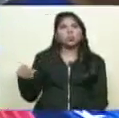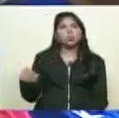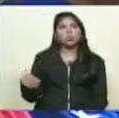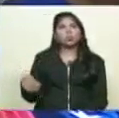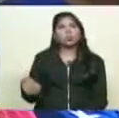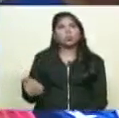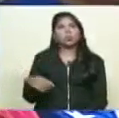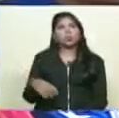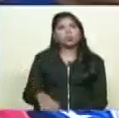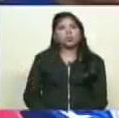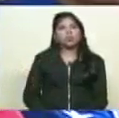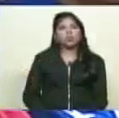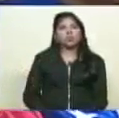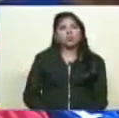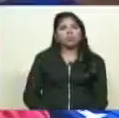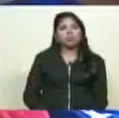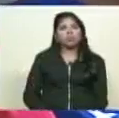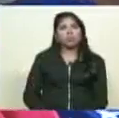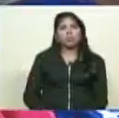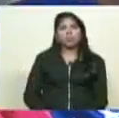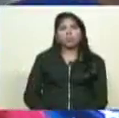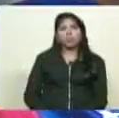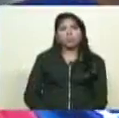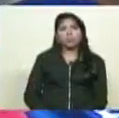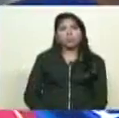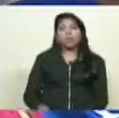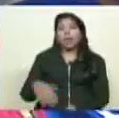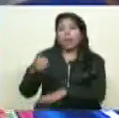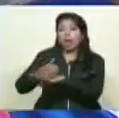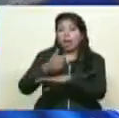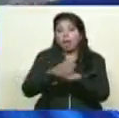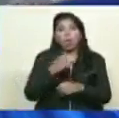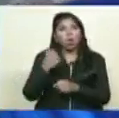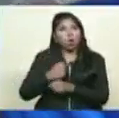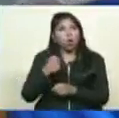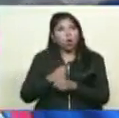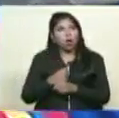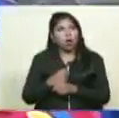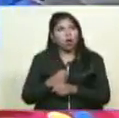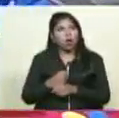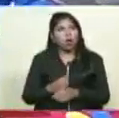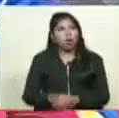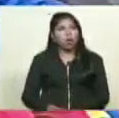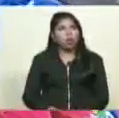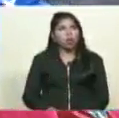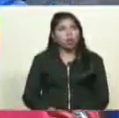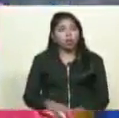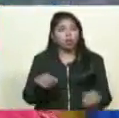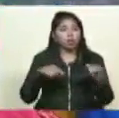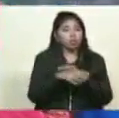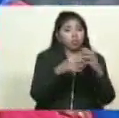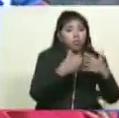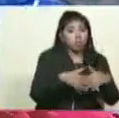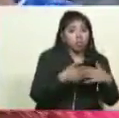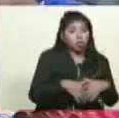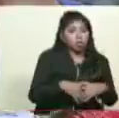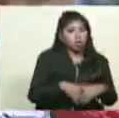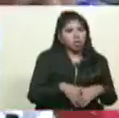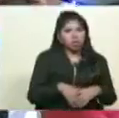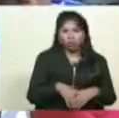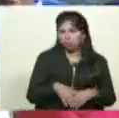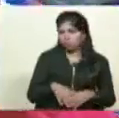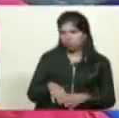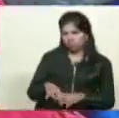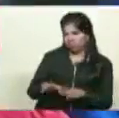un gerente obrero en nuestras empresas, pero en otras empresas también tenemos donde nos corren a nuestro CPT. Nos golpean, donde